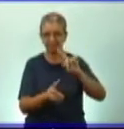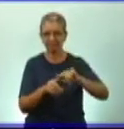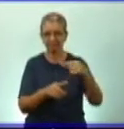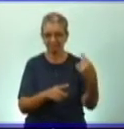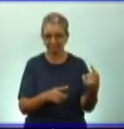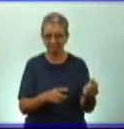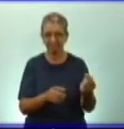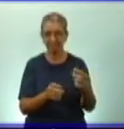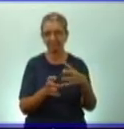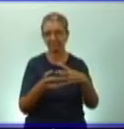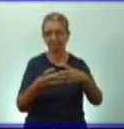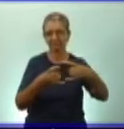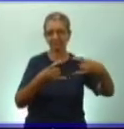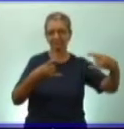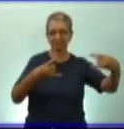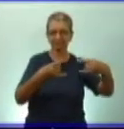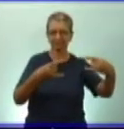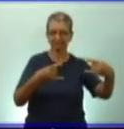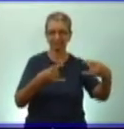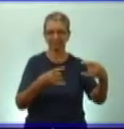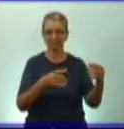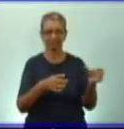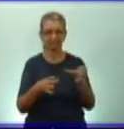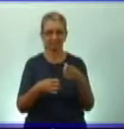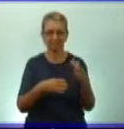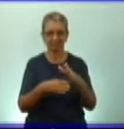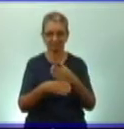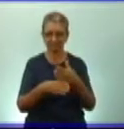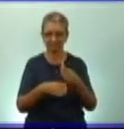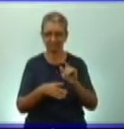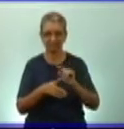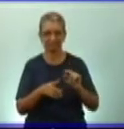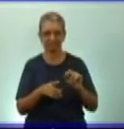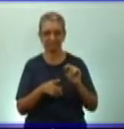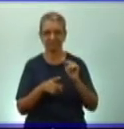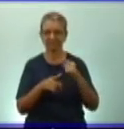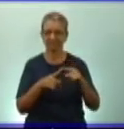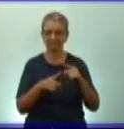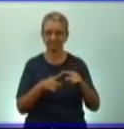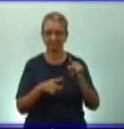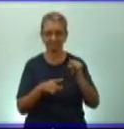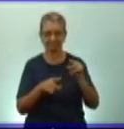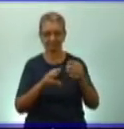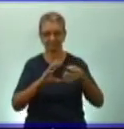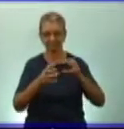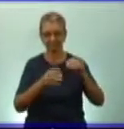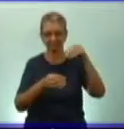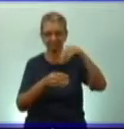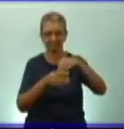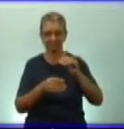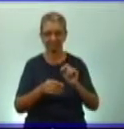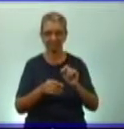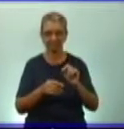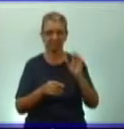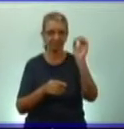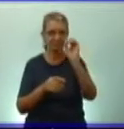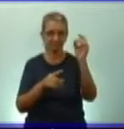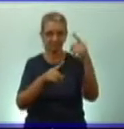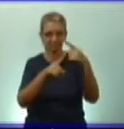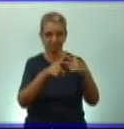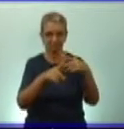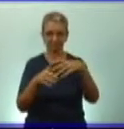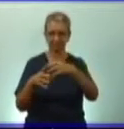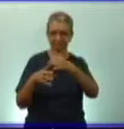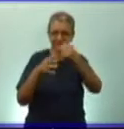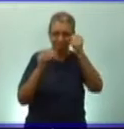son atraídos de forma desigual por los átomos que forman a estas sustancias. Es decir, son más atraídos por el átomo de oxígeno que por el